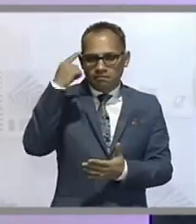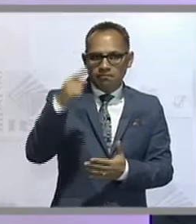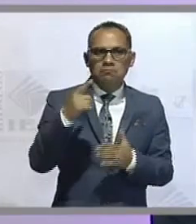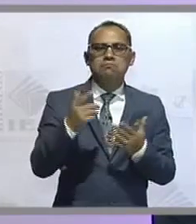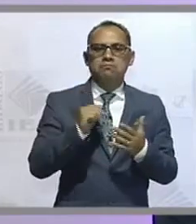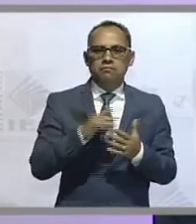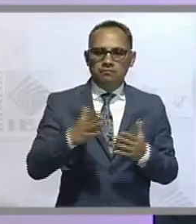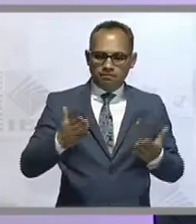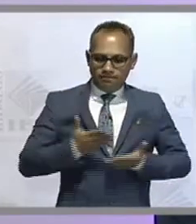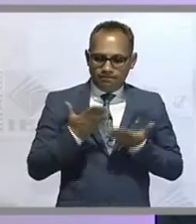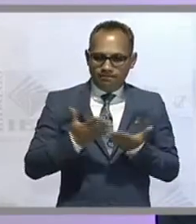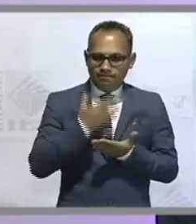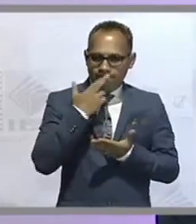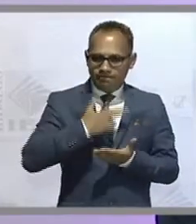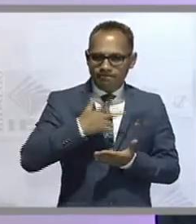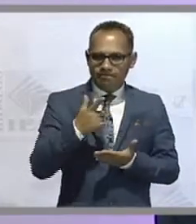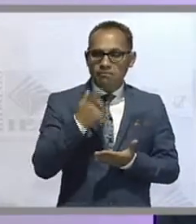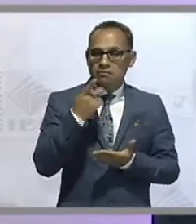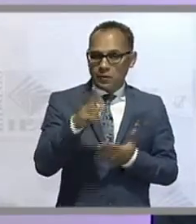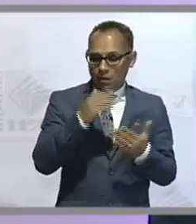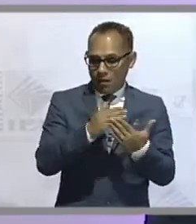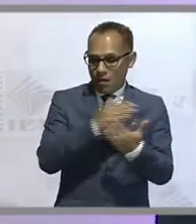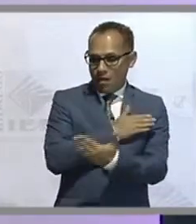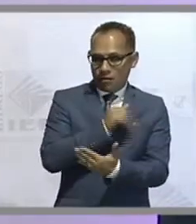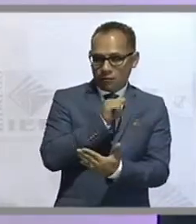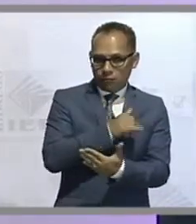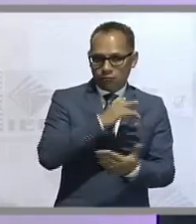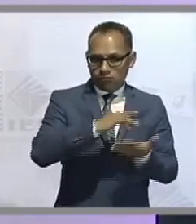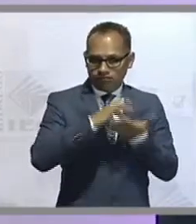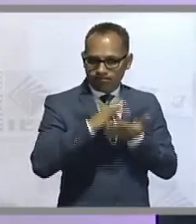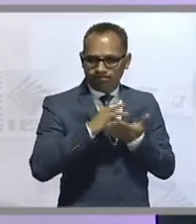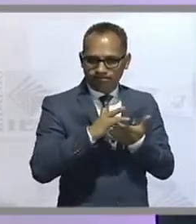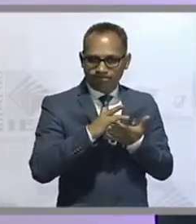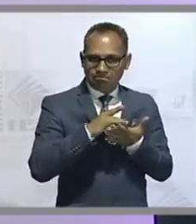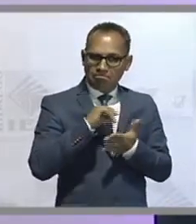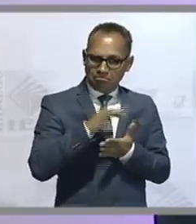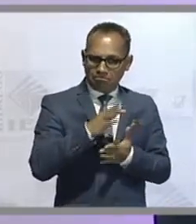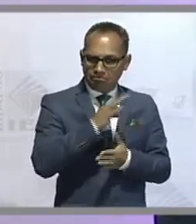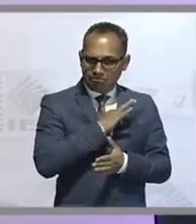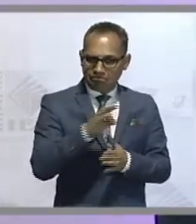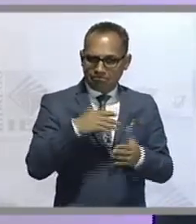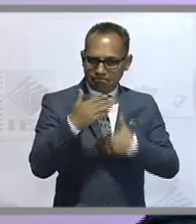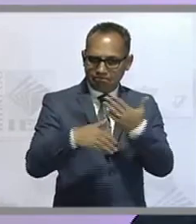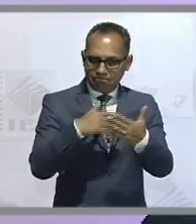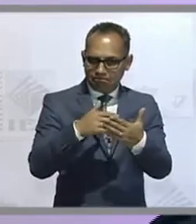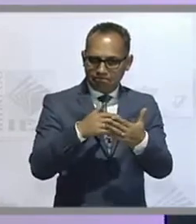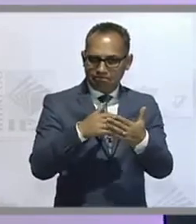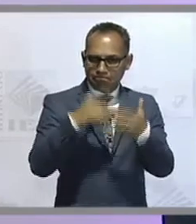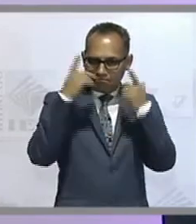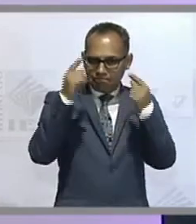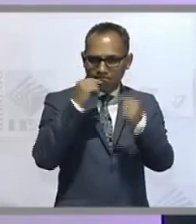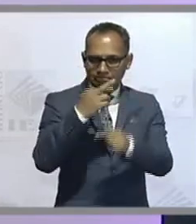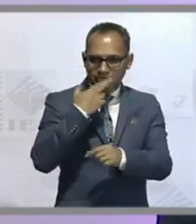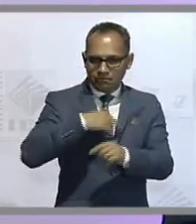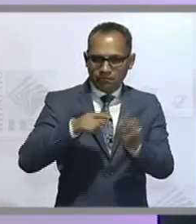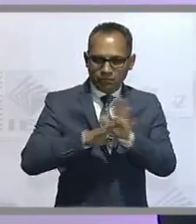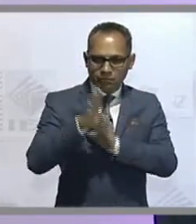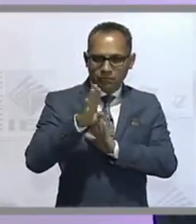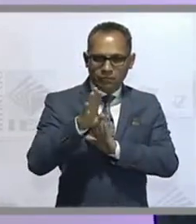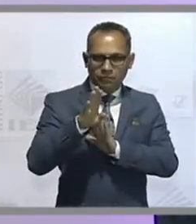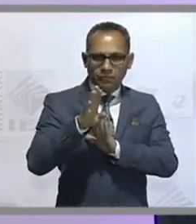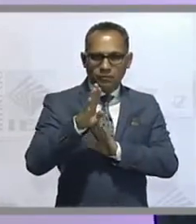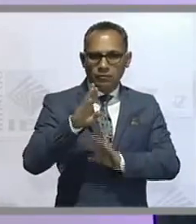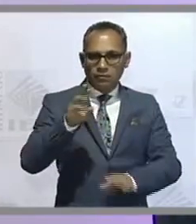estudios ya que sabemos qué en los 6 municipios la situación económica es